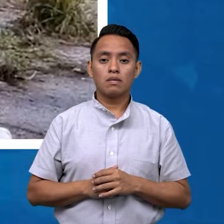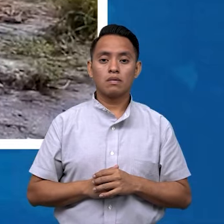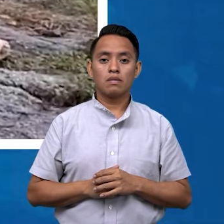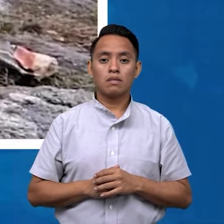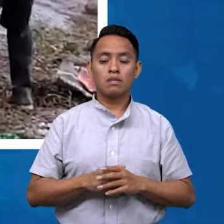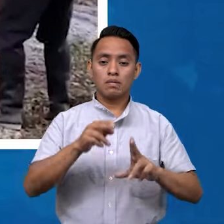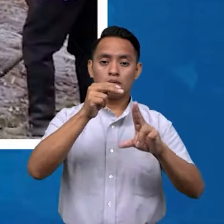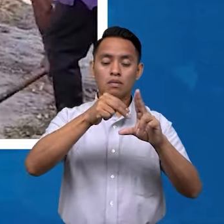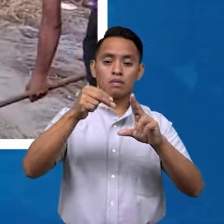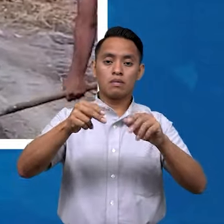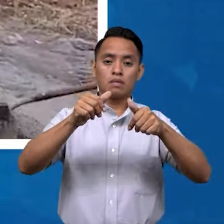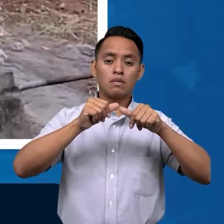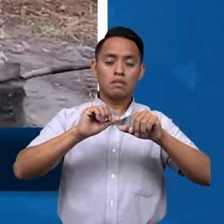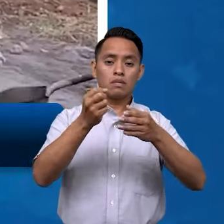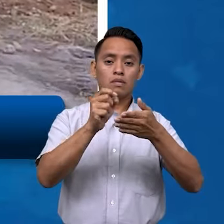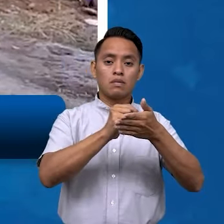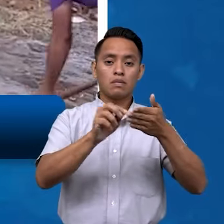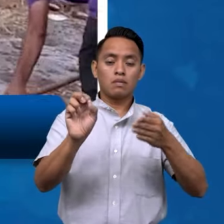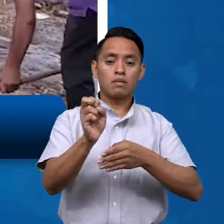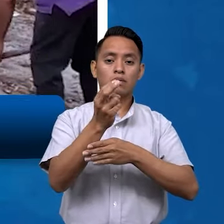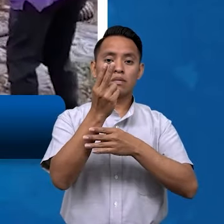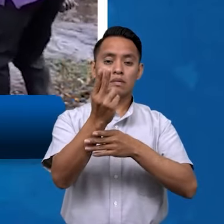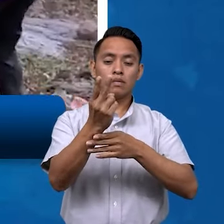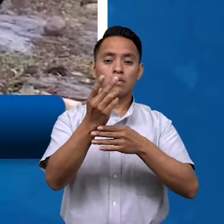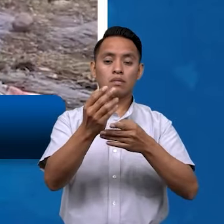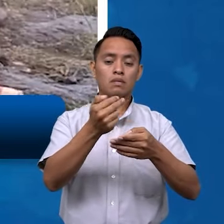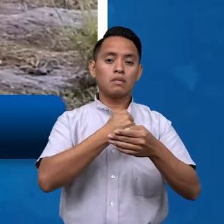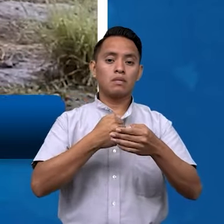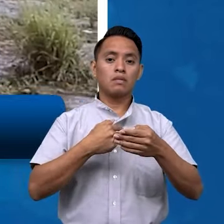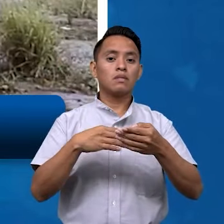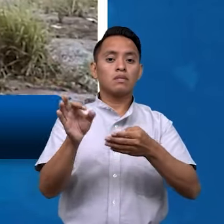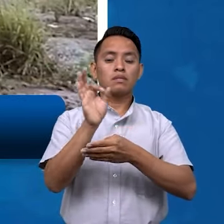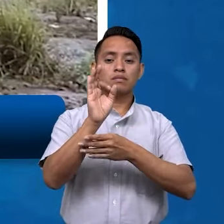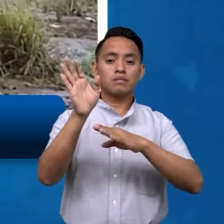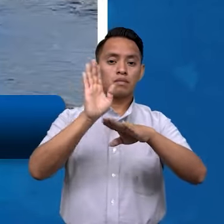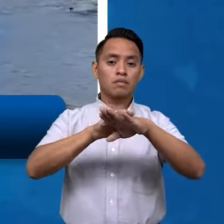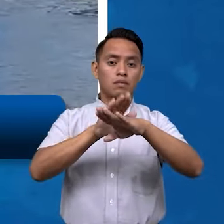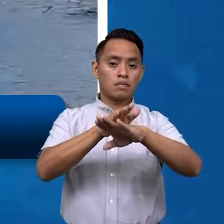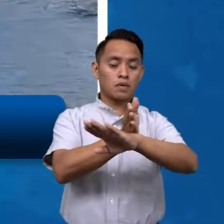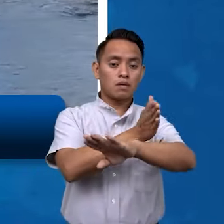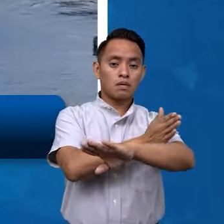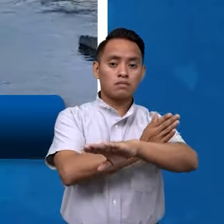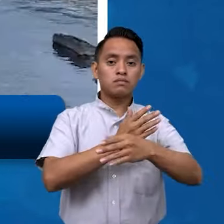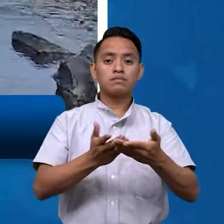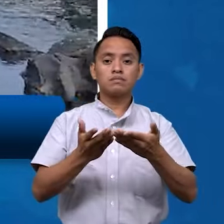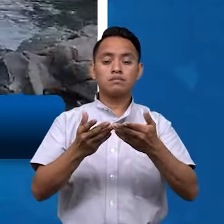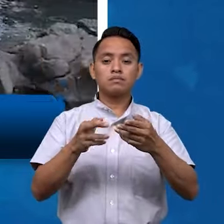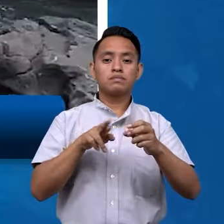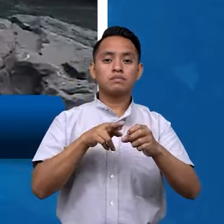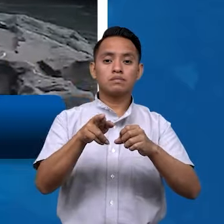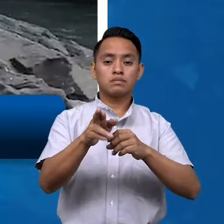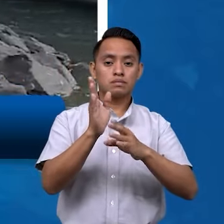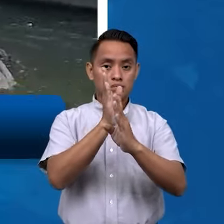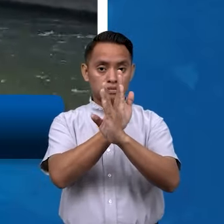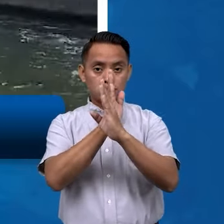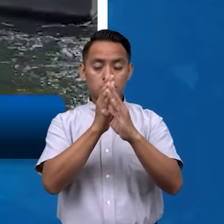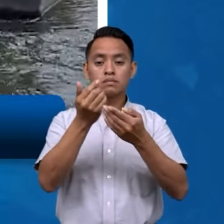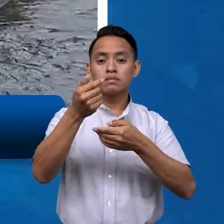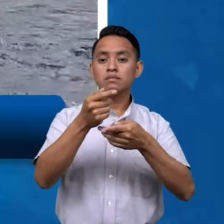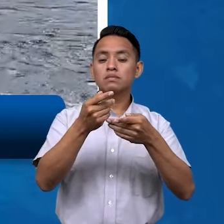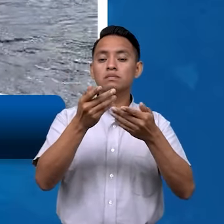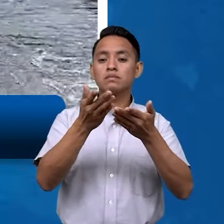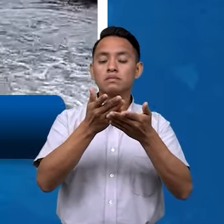El SINAPRED continuó esta semana la segunda fase de instalación del sistema de alerta temprana para la cuenca del río Escondido. Como parte